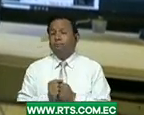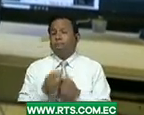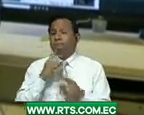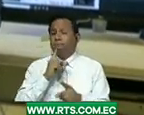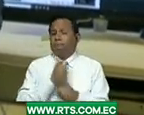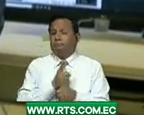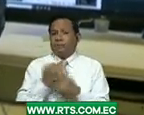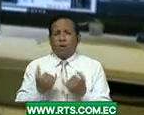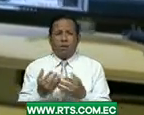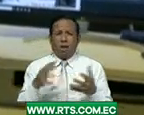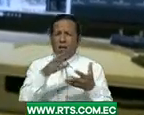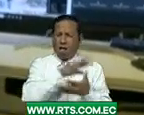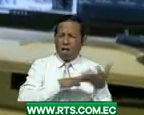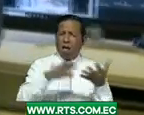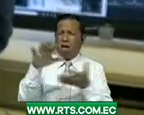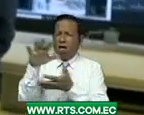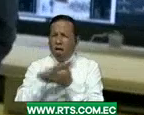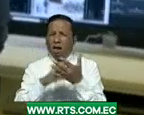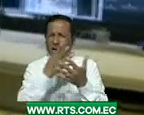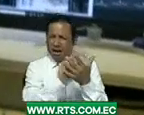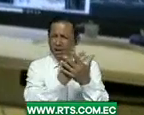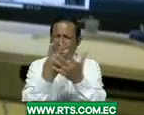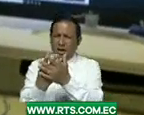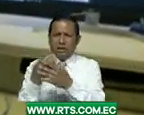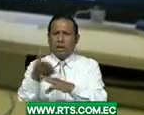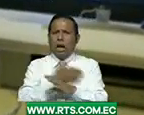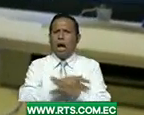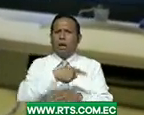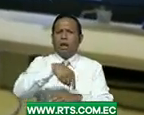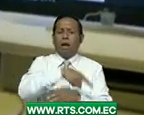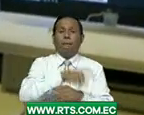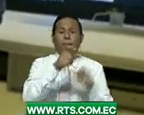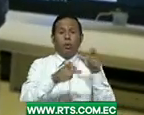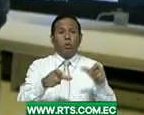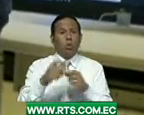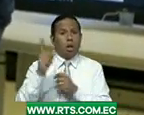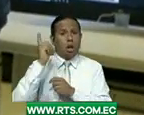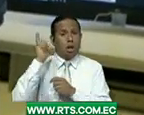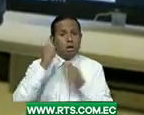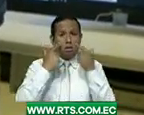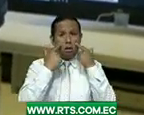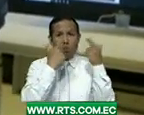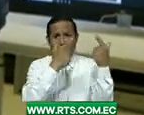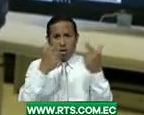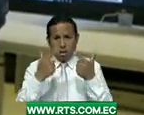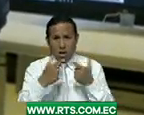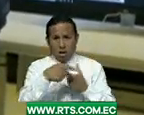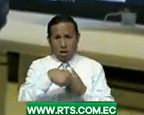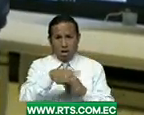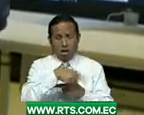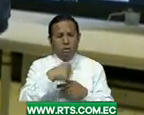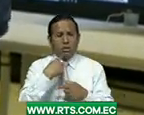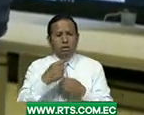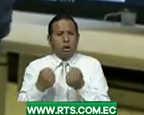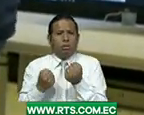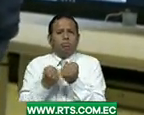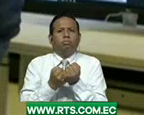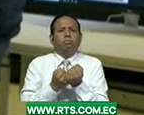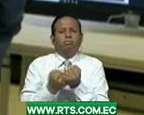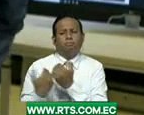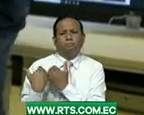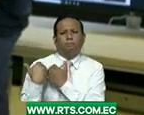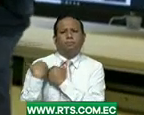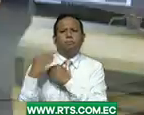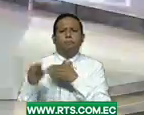y amotinamientos provocados por los reos, a los guías penitenciarios, a estos, se les ha implementado del body cam.